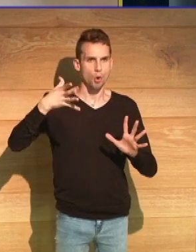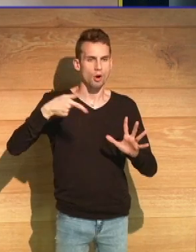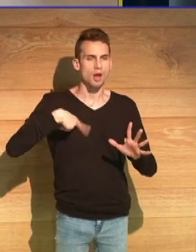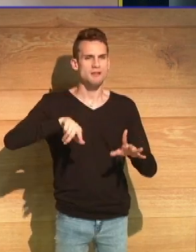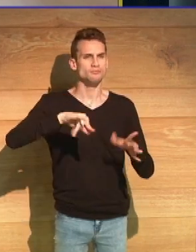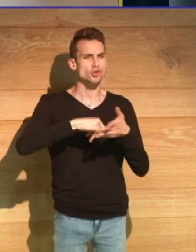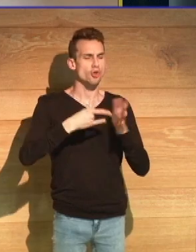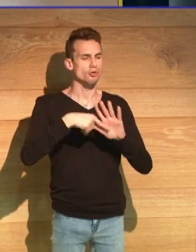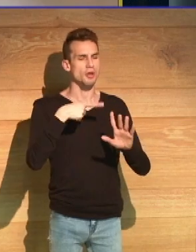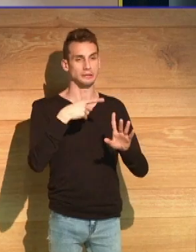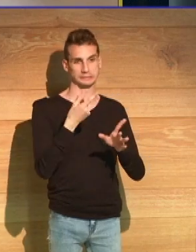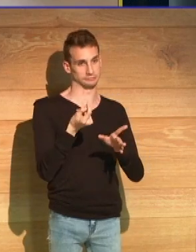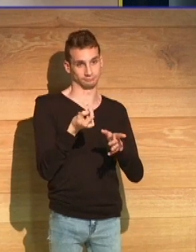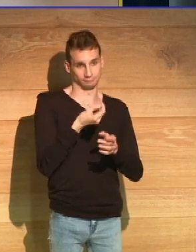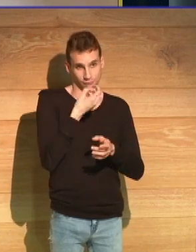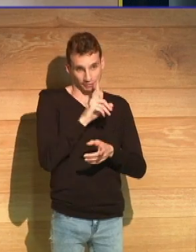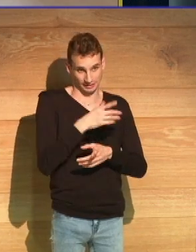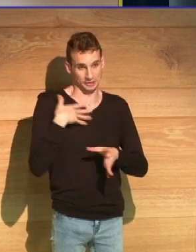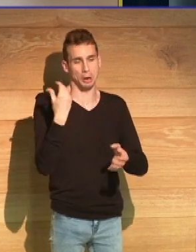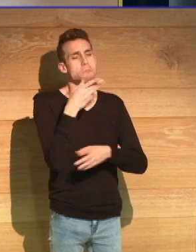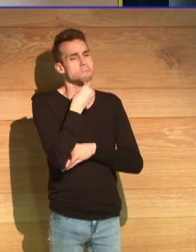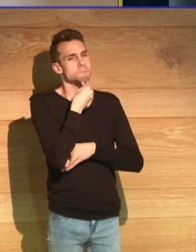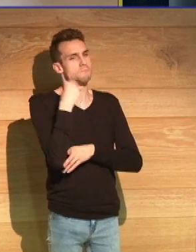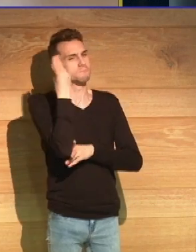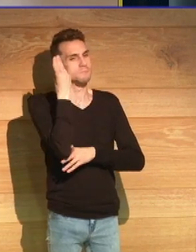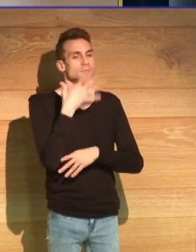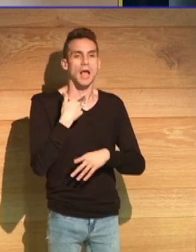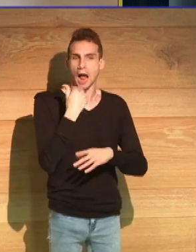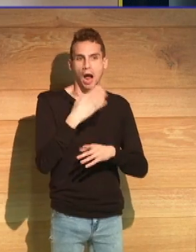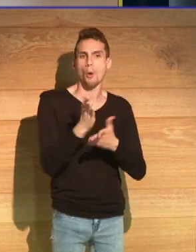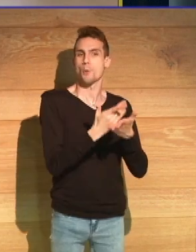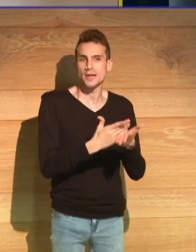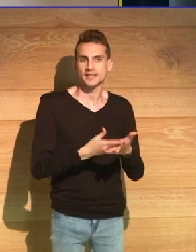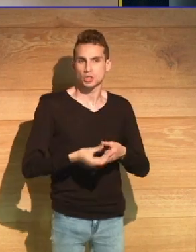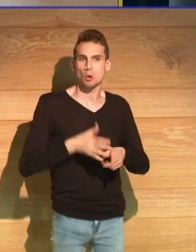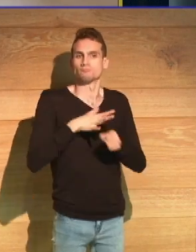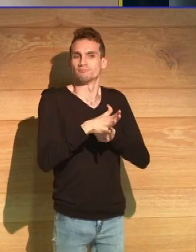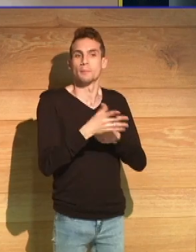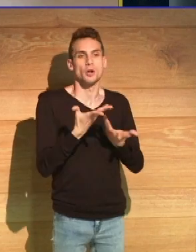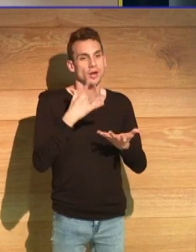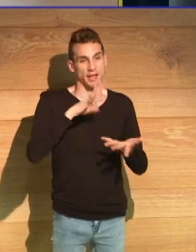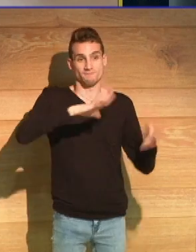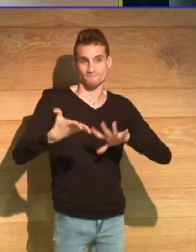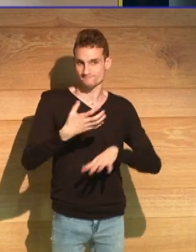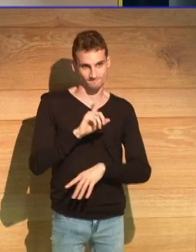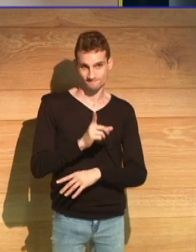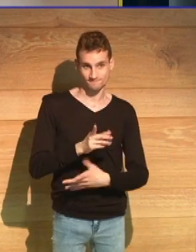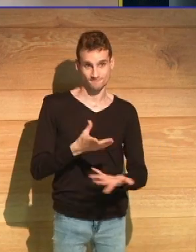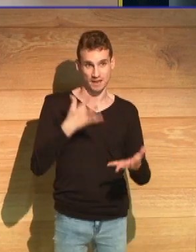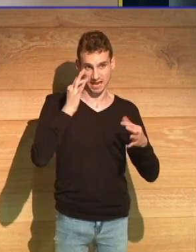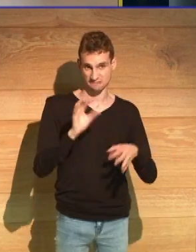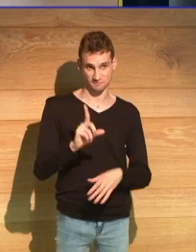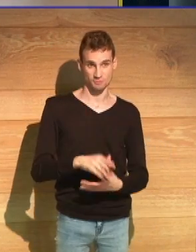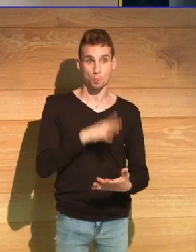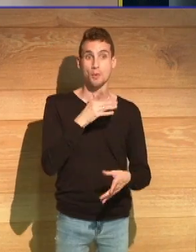muy poco prácticas, que eran muy poéticas y muy inspiradoras, pero que nunca se llevaban a la realidad, ¿no? Porque muchos de sus